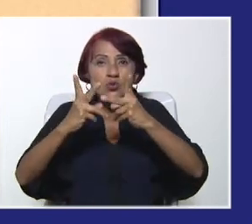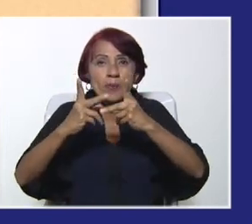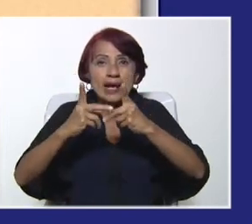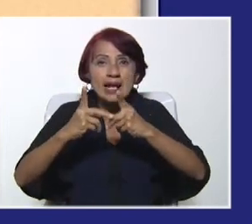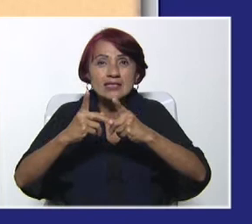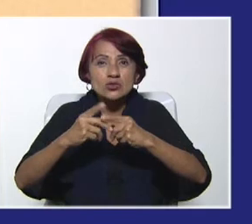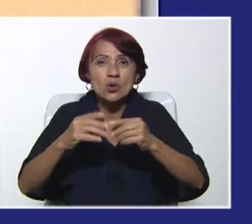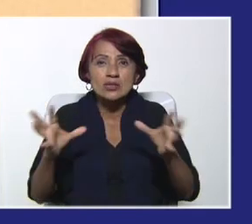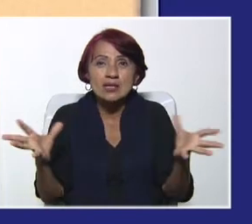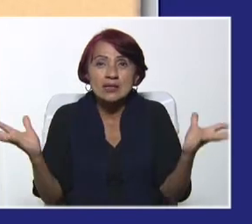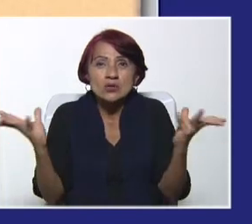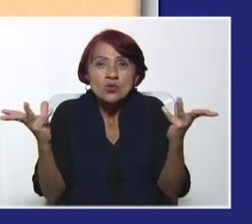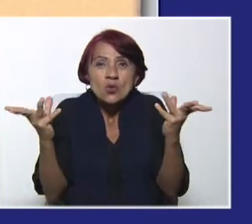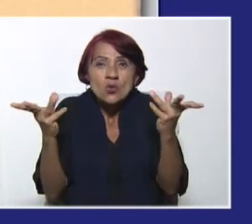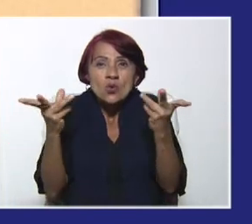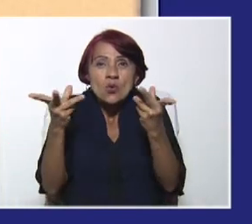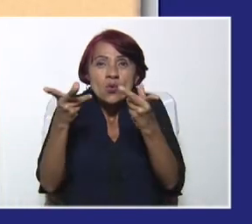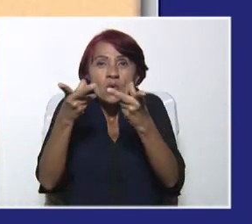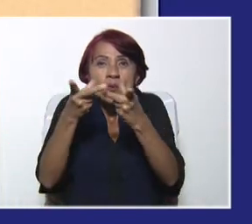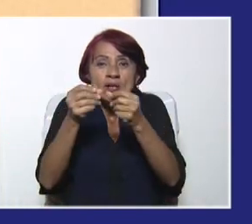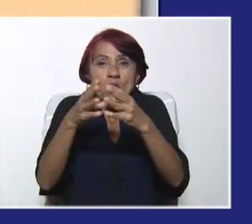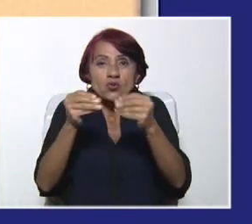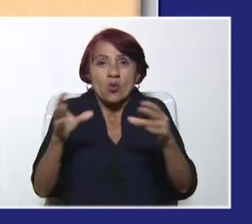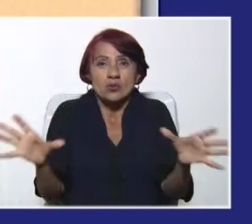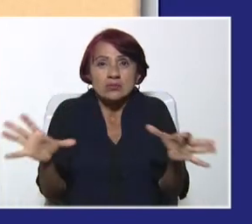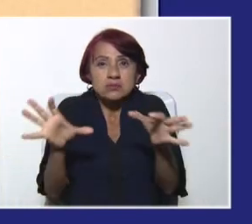sucesión de